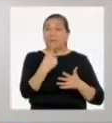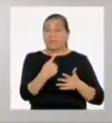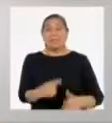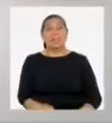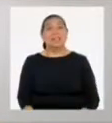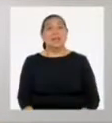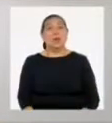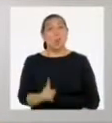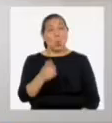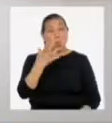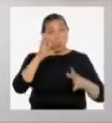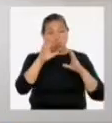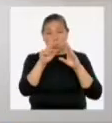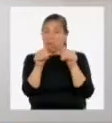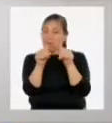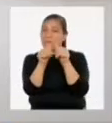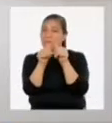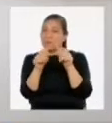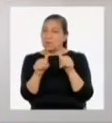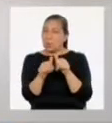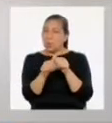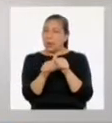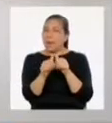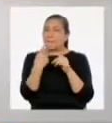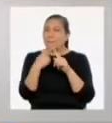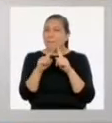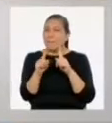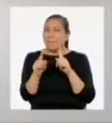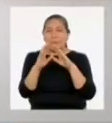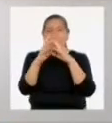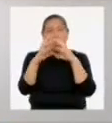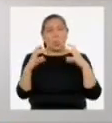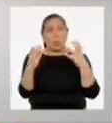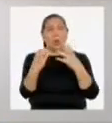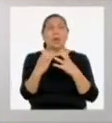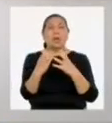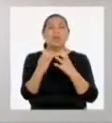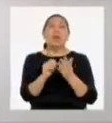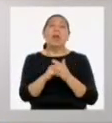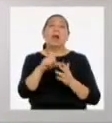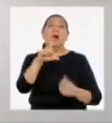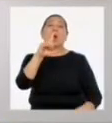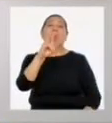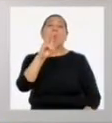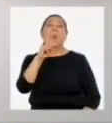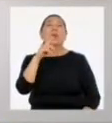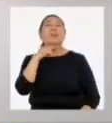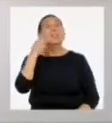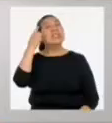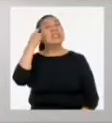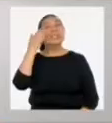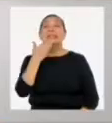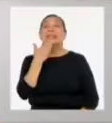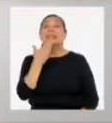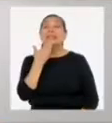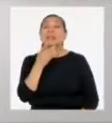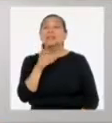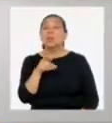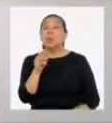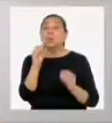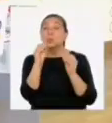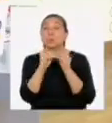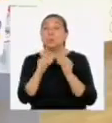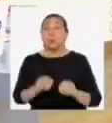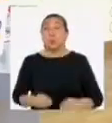expresivo. Una figura muy similar se encontró en la Huaca de la Luna, de quien se cree tuvo atributos